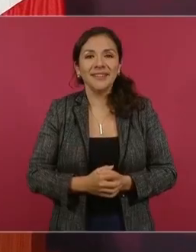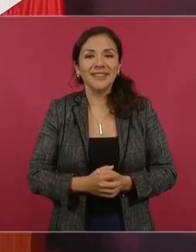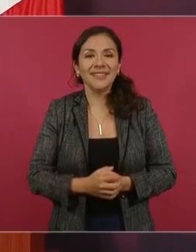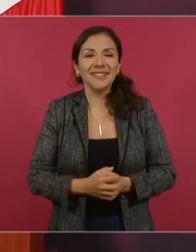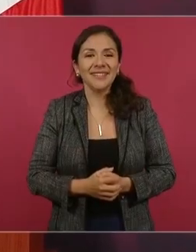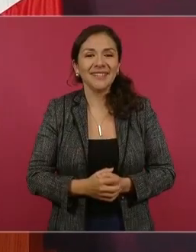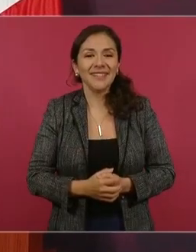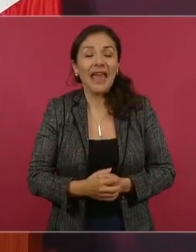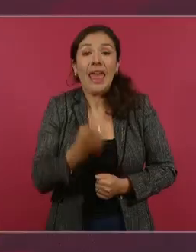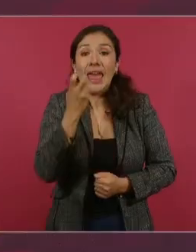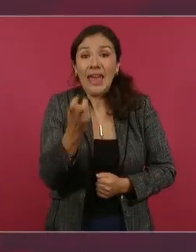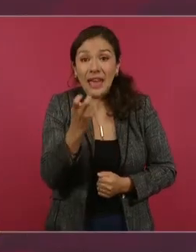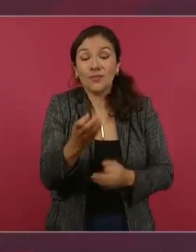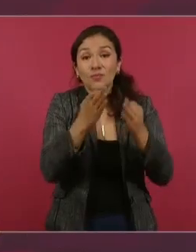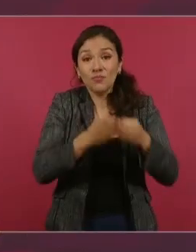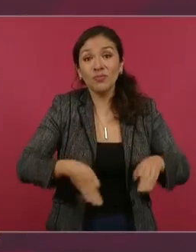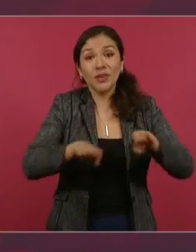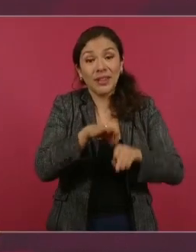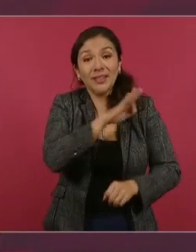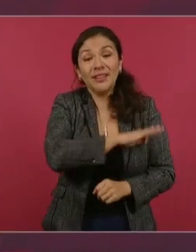Esa es la felicidad.